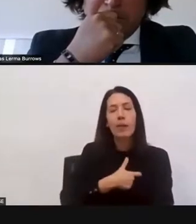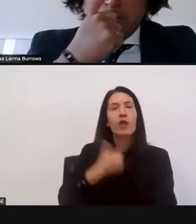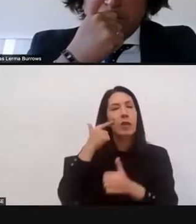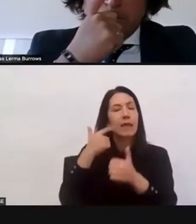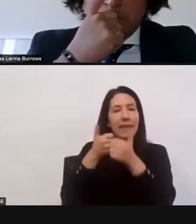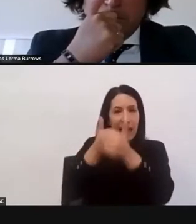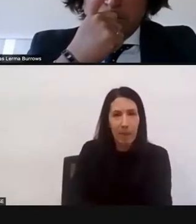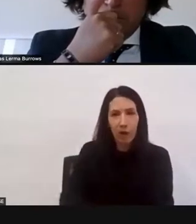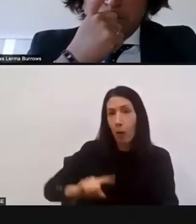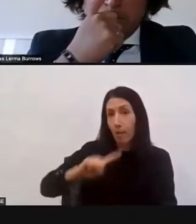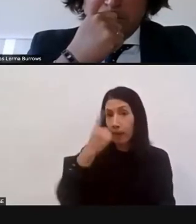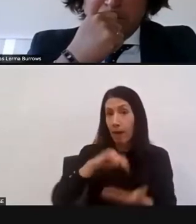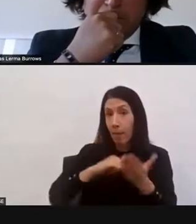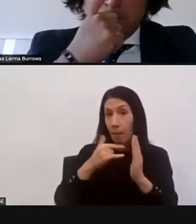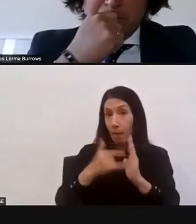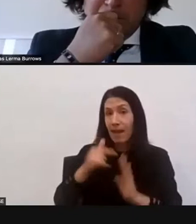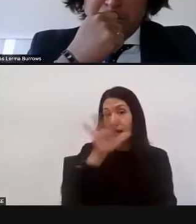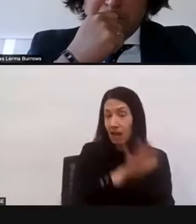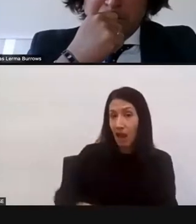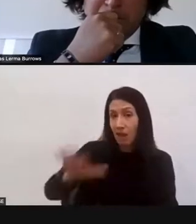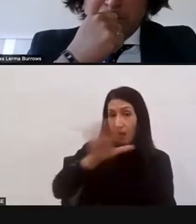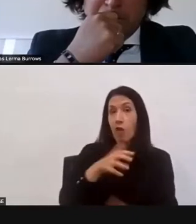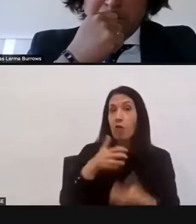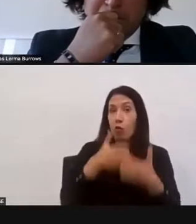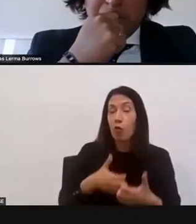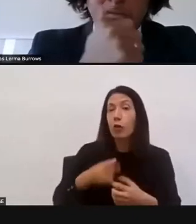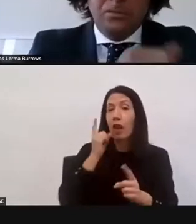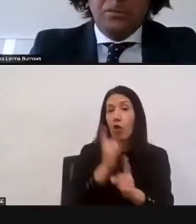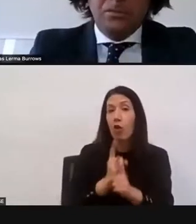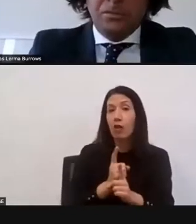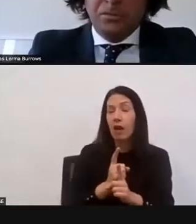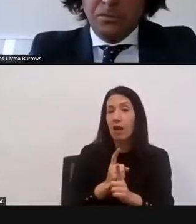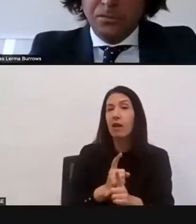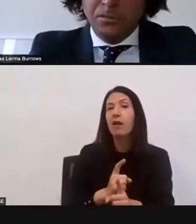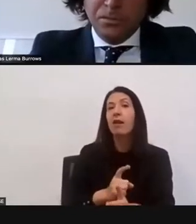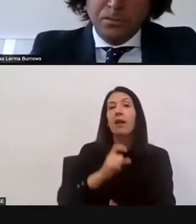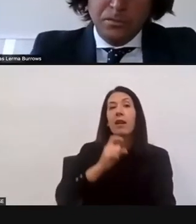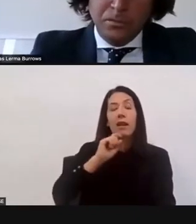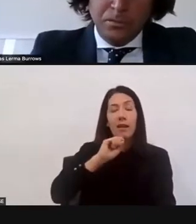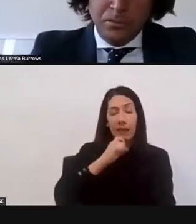plan nacional de lucha contra los delitos de odio y estar, por supuesto,